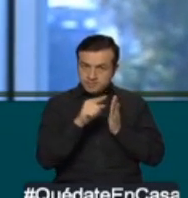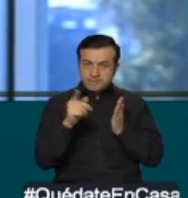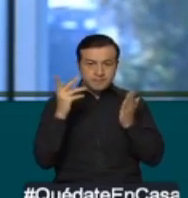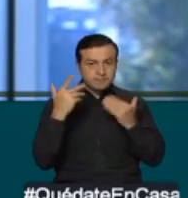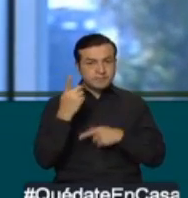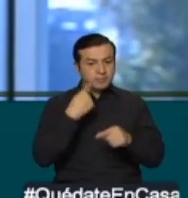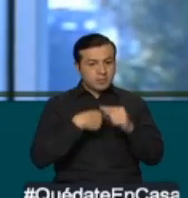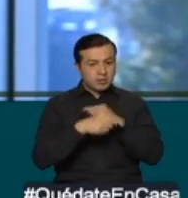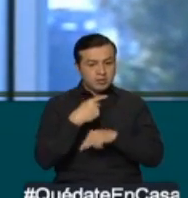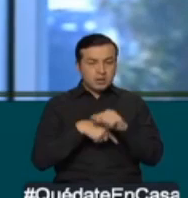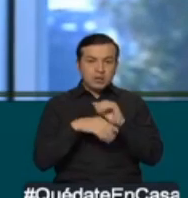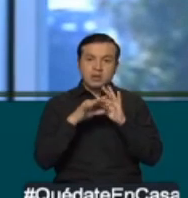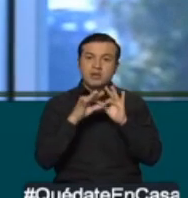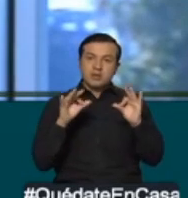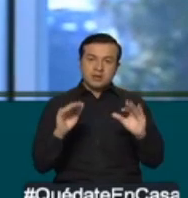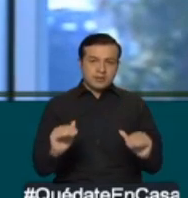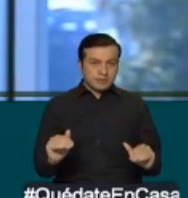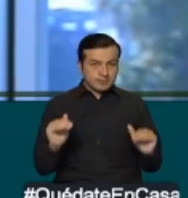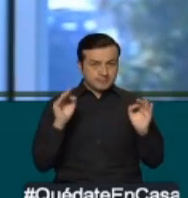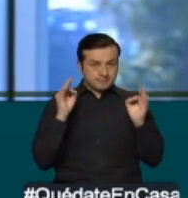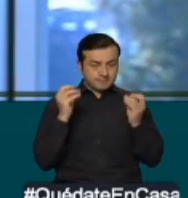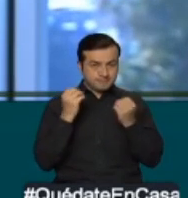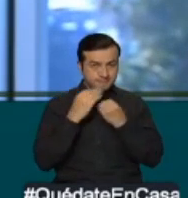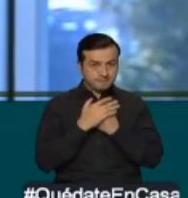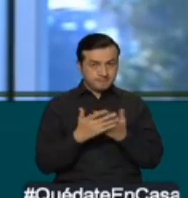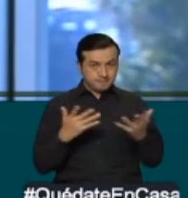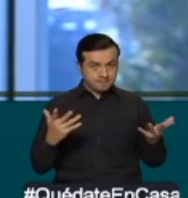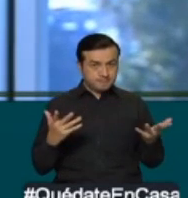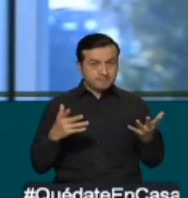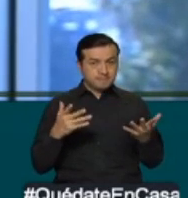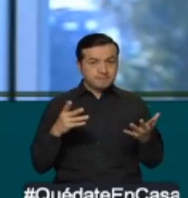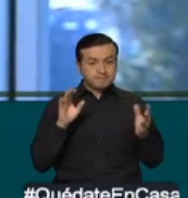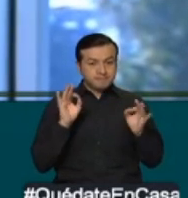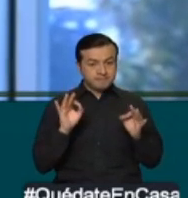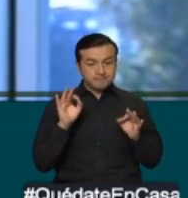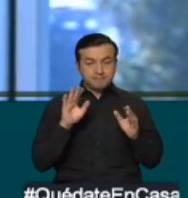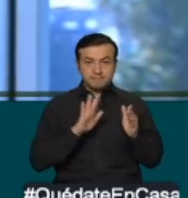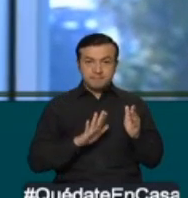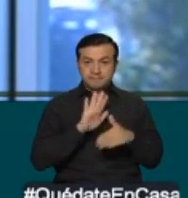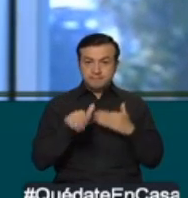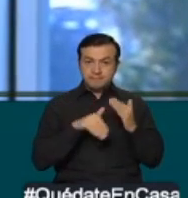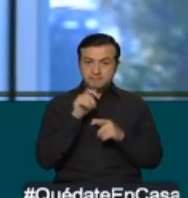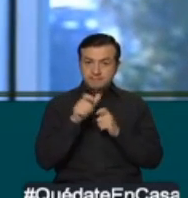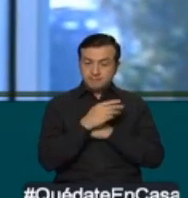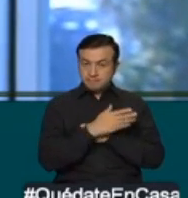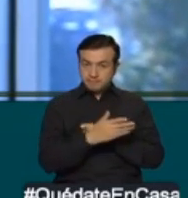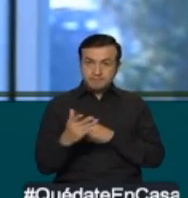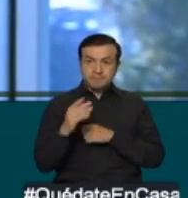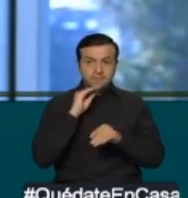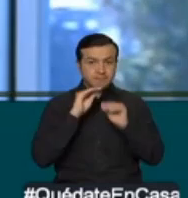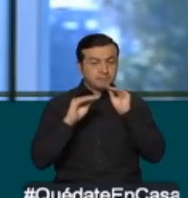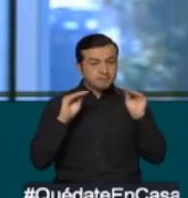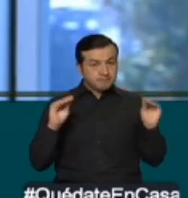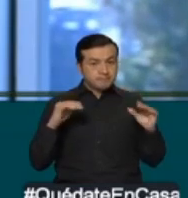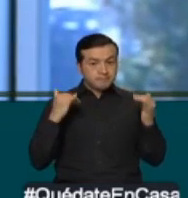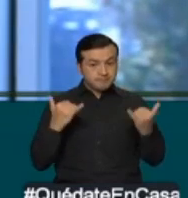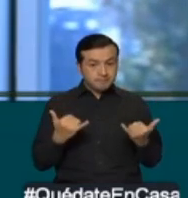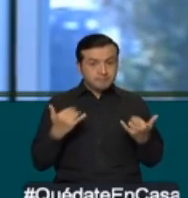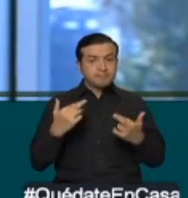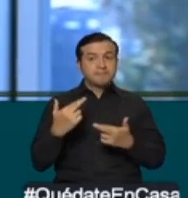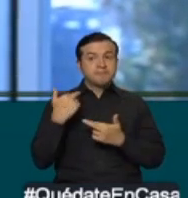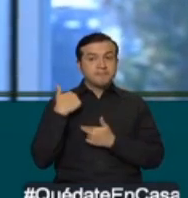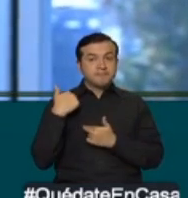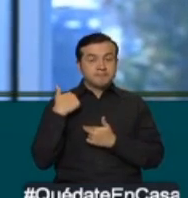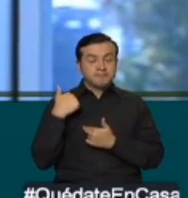extender un producto de calidad un producto adecuado para toda la población vuelvo y repito esta es una competencia